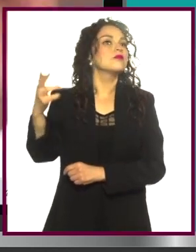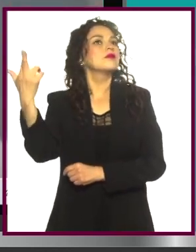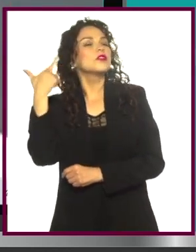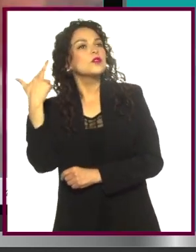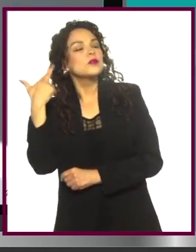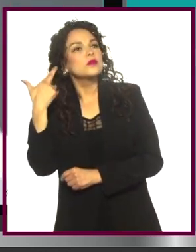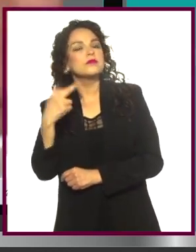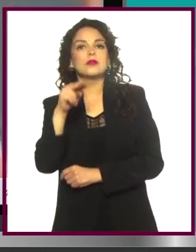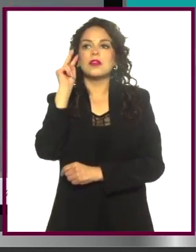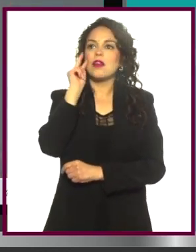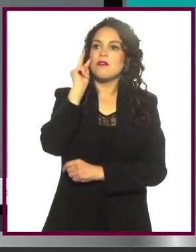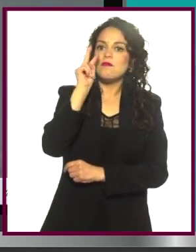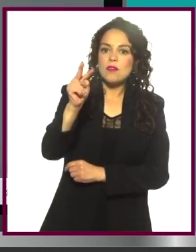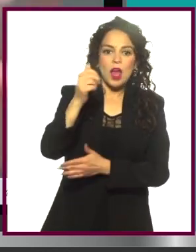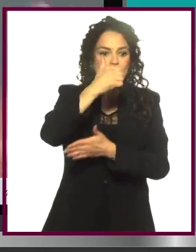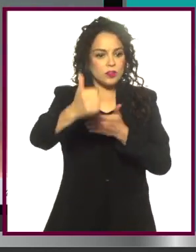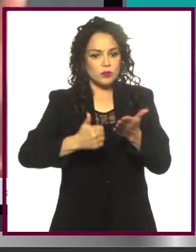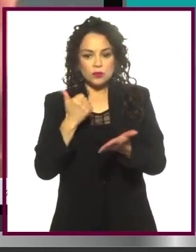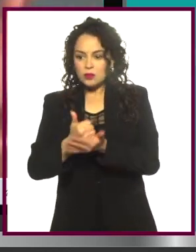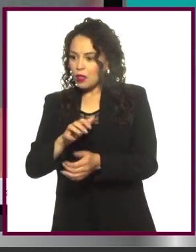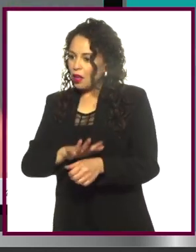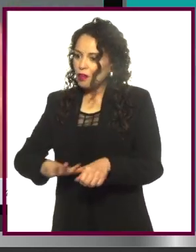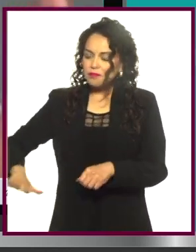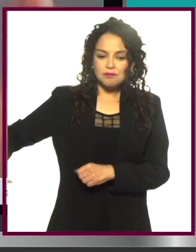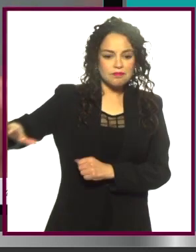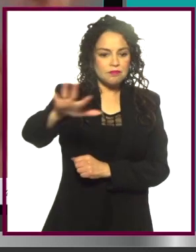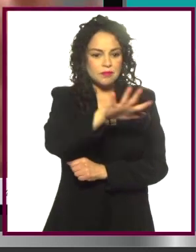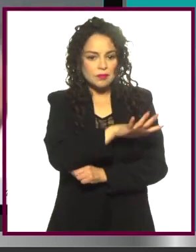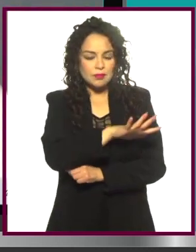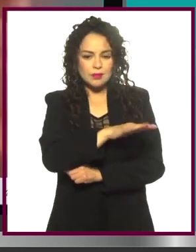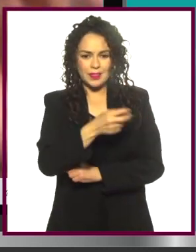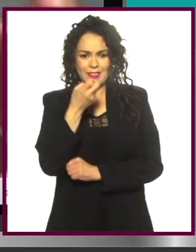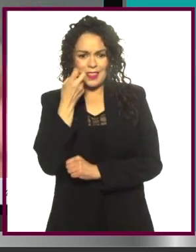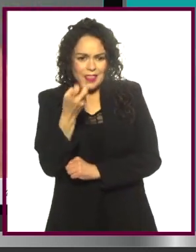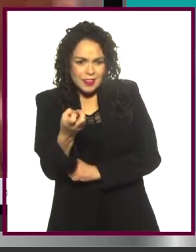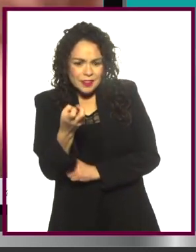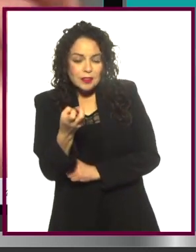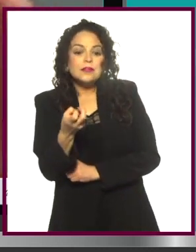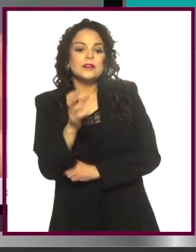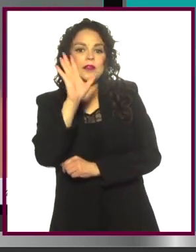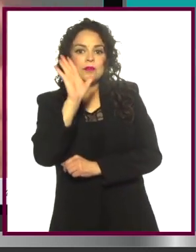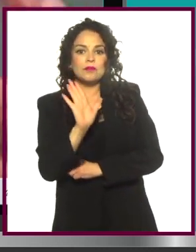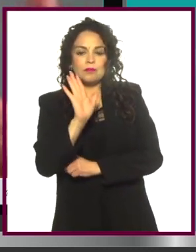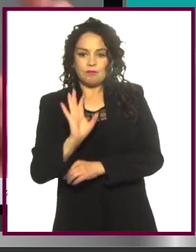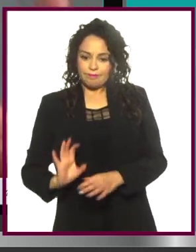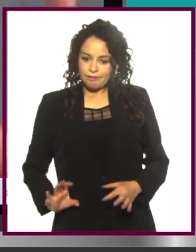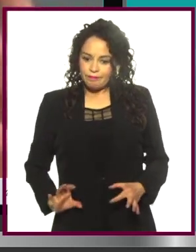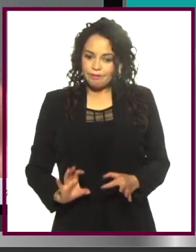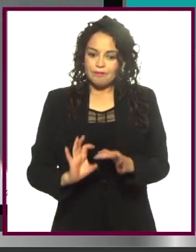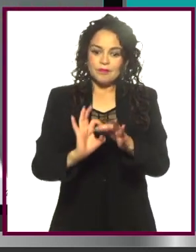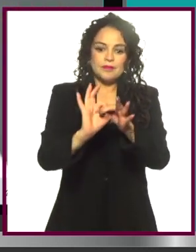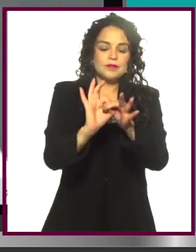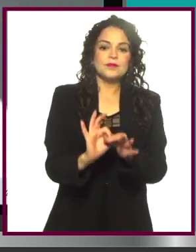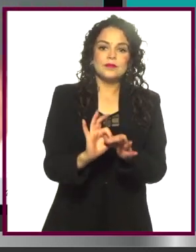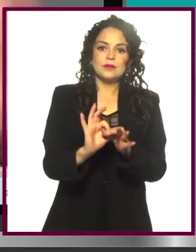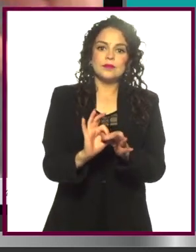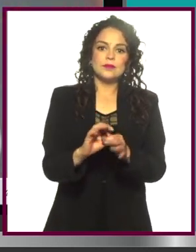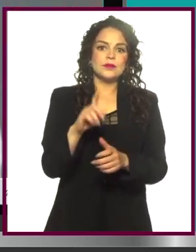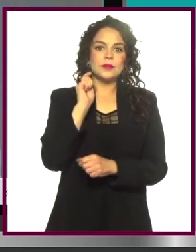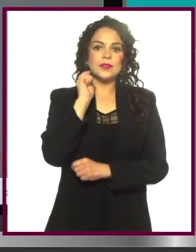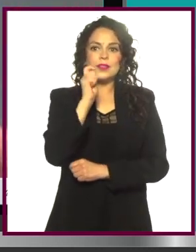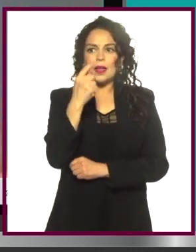escuchando, viendo la ciudad, y entonces había una especie de acercamiento, daba